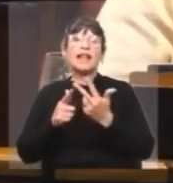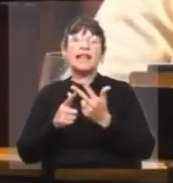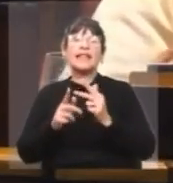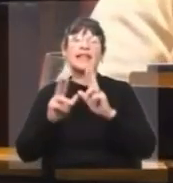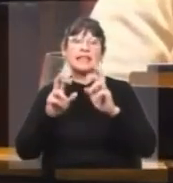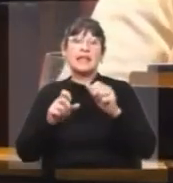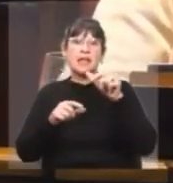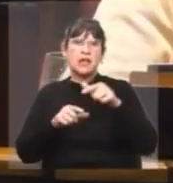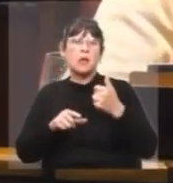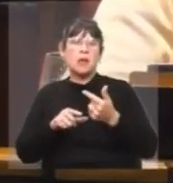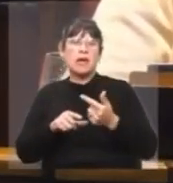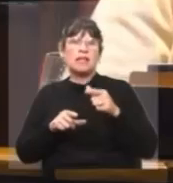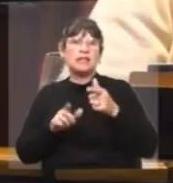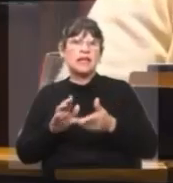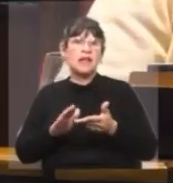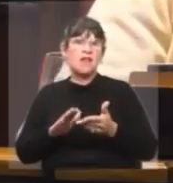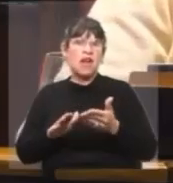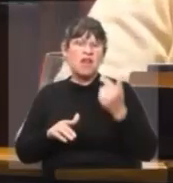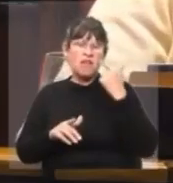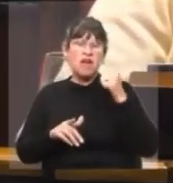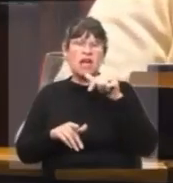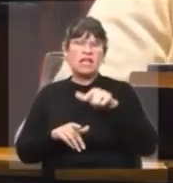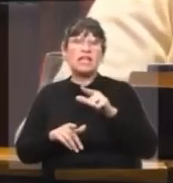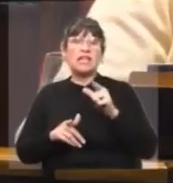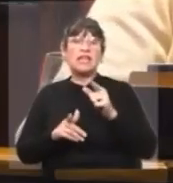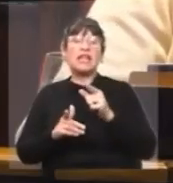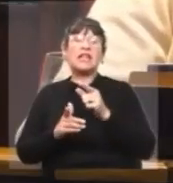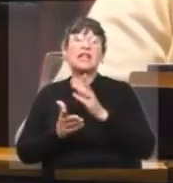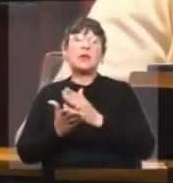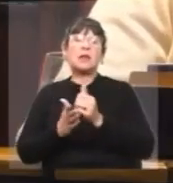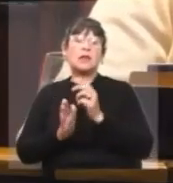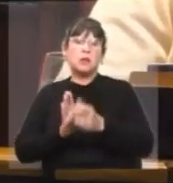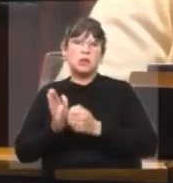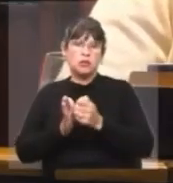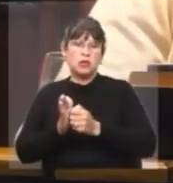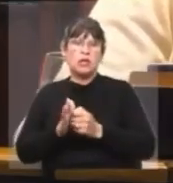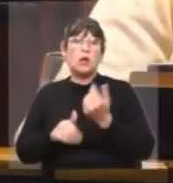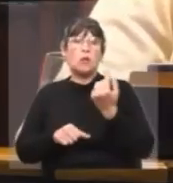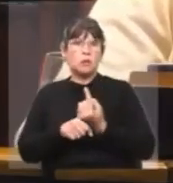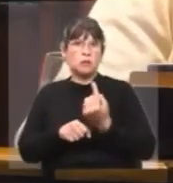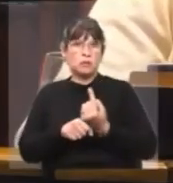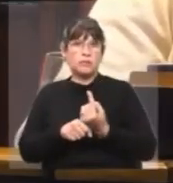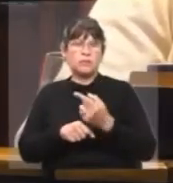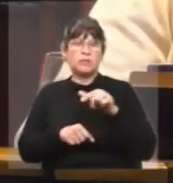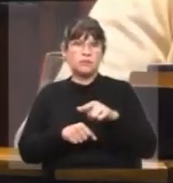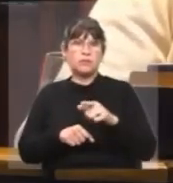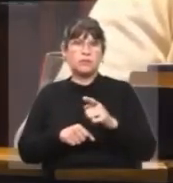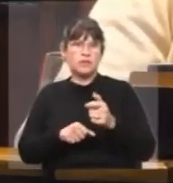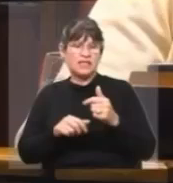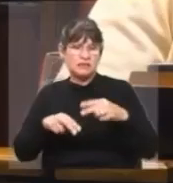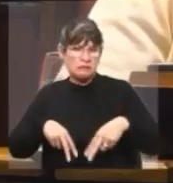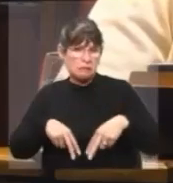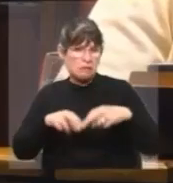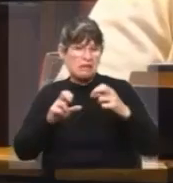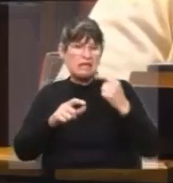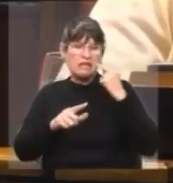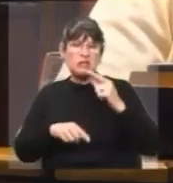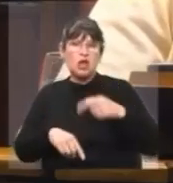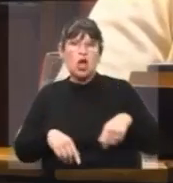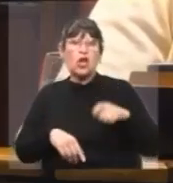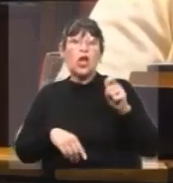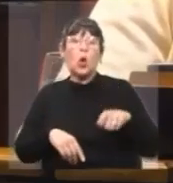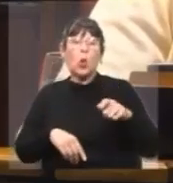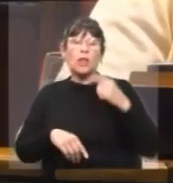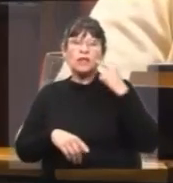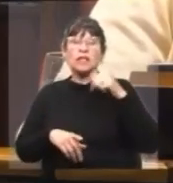han sucedido o sucederán en el departamento de Soriano en primer lugar recientes investigaciones judiciales han sacado